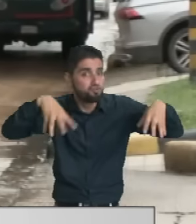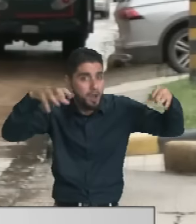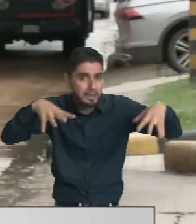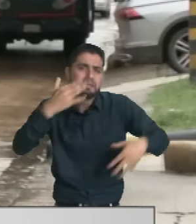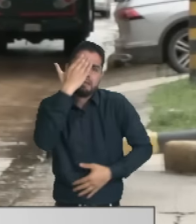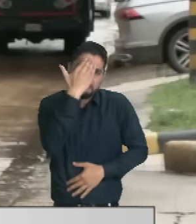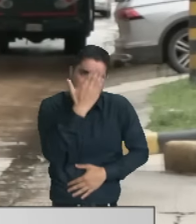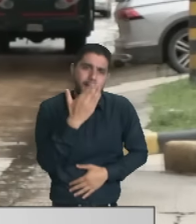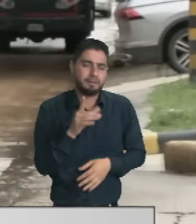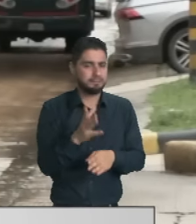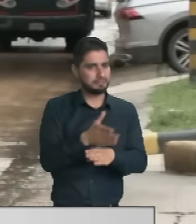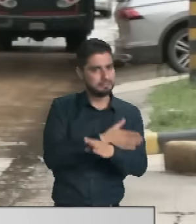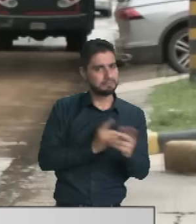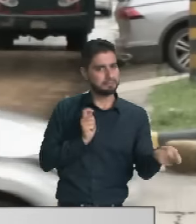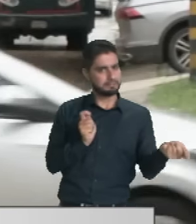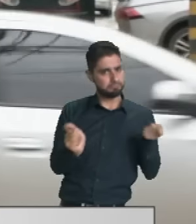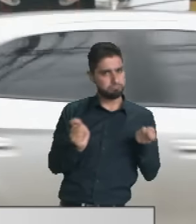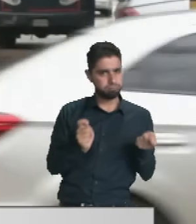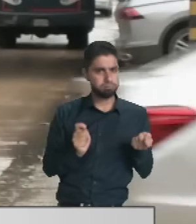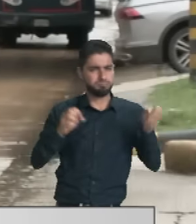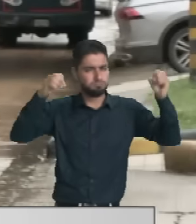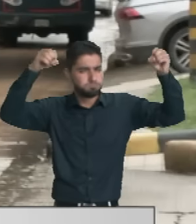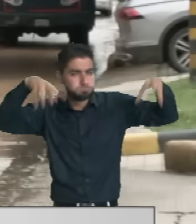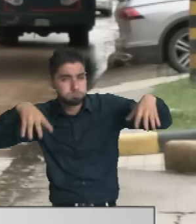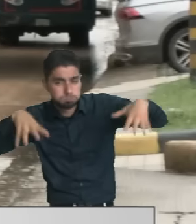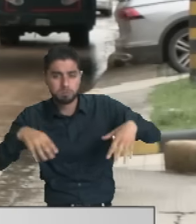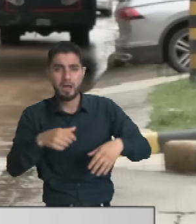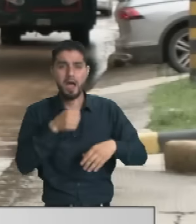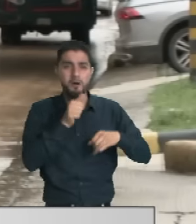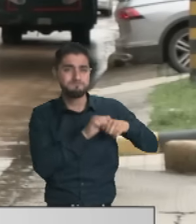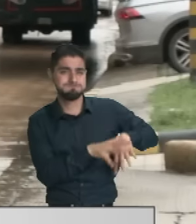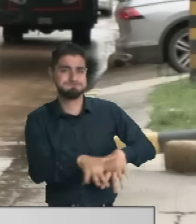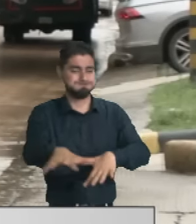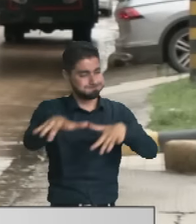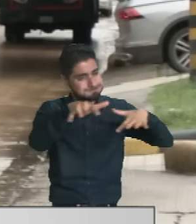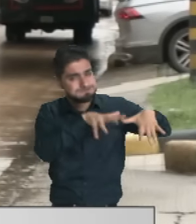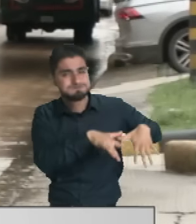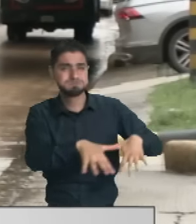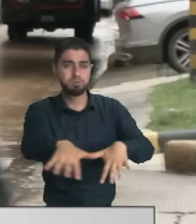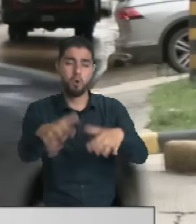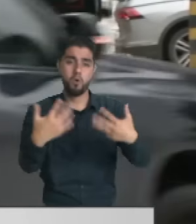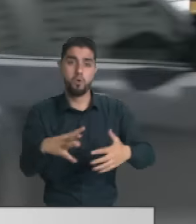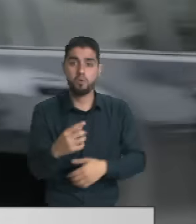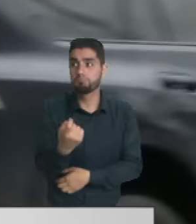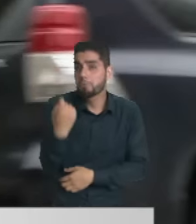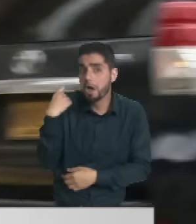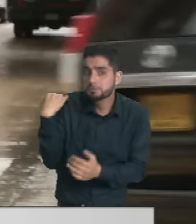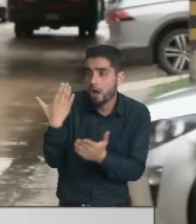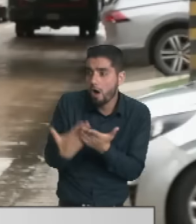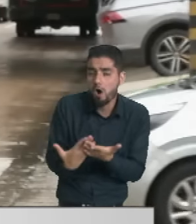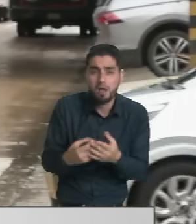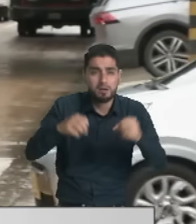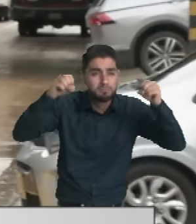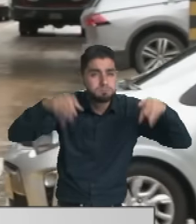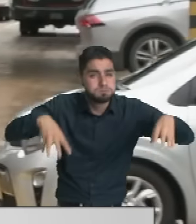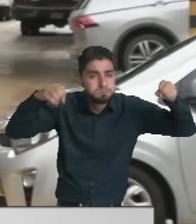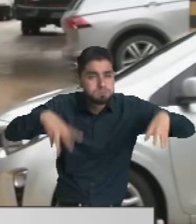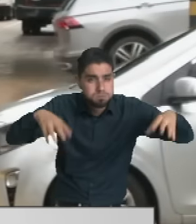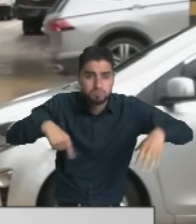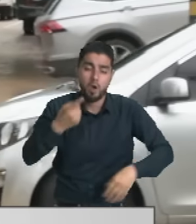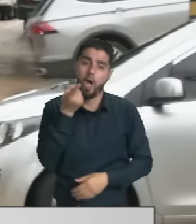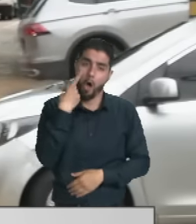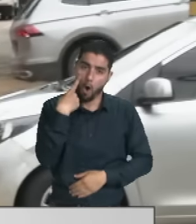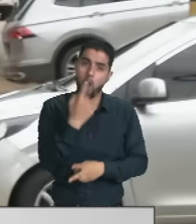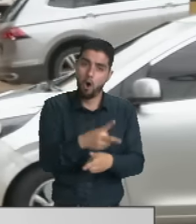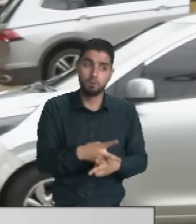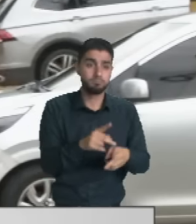fuertes arroyos, las precipitaciones intensas de las últimas horas que han llamado y han causado alarma entre la ciudadanía